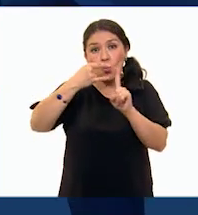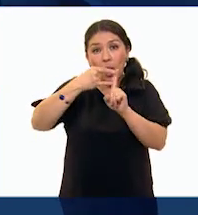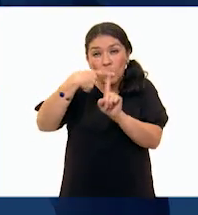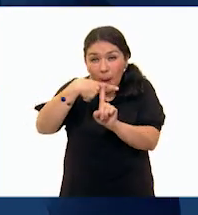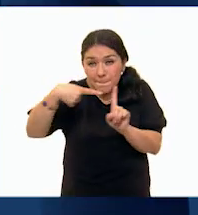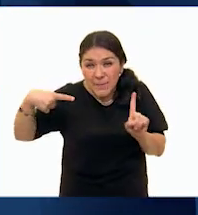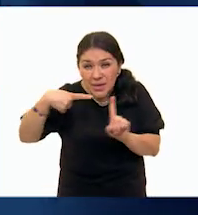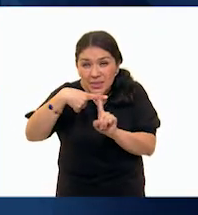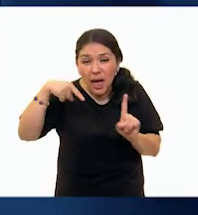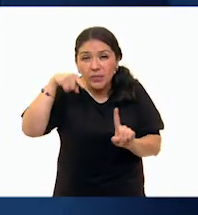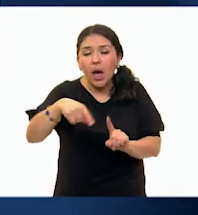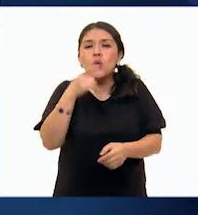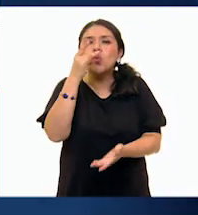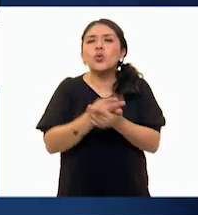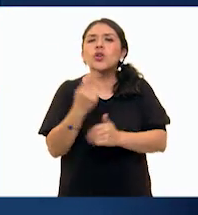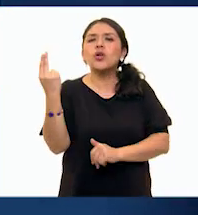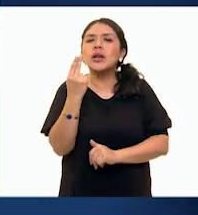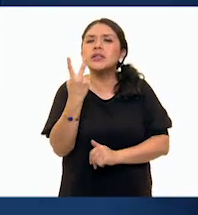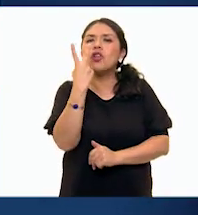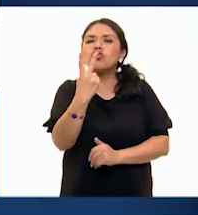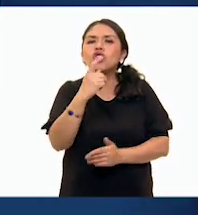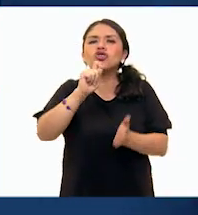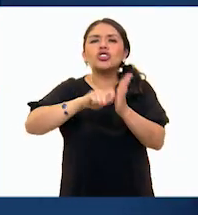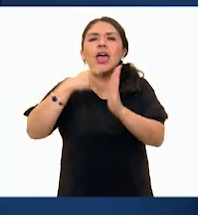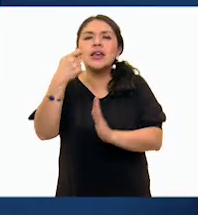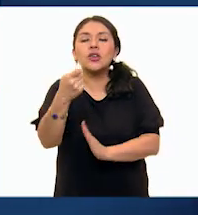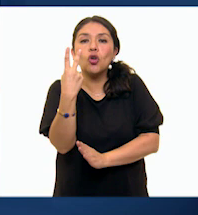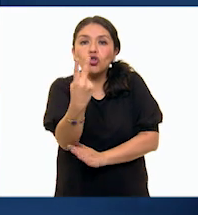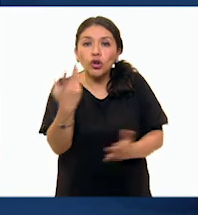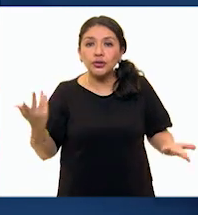medio, solo se requieren 2 cerillos.